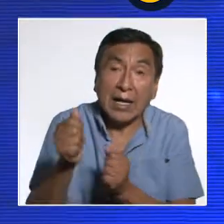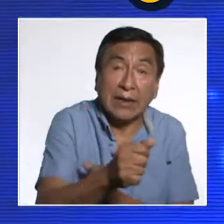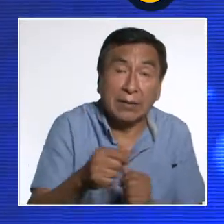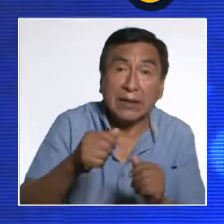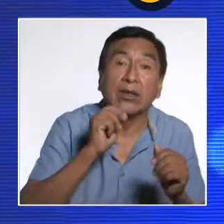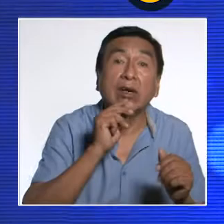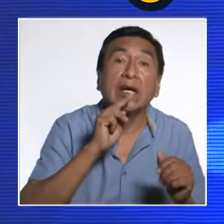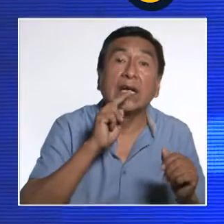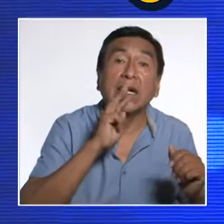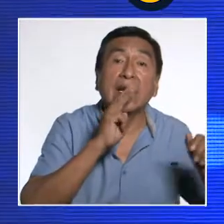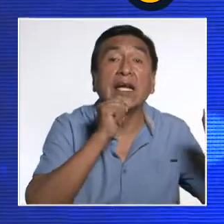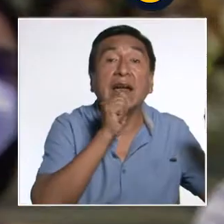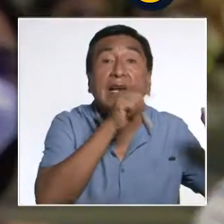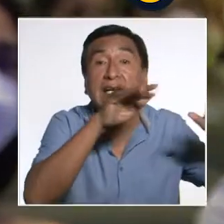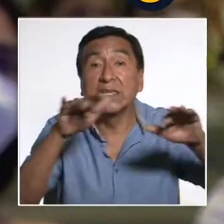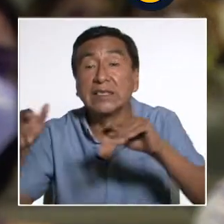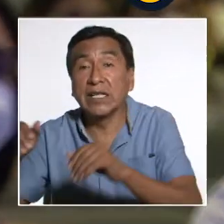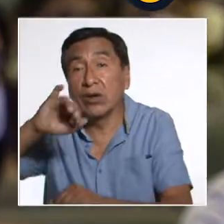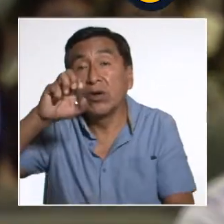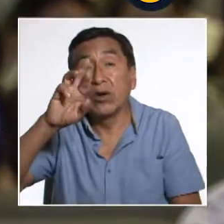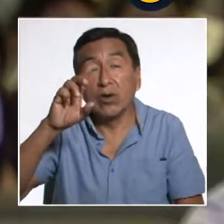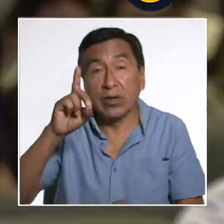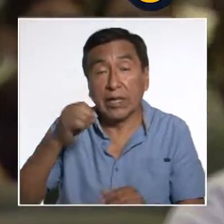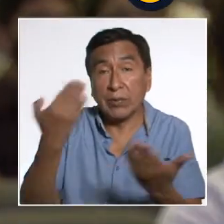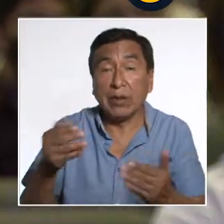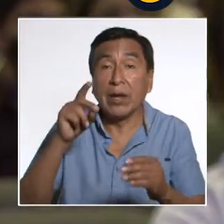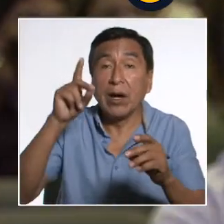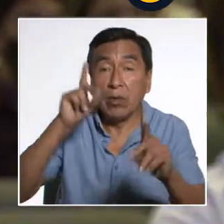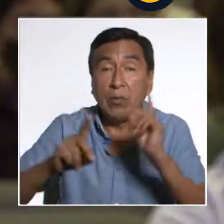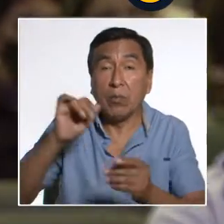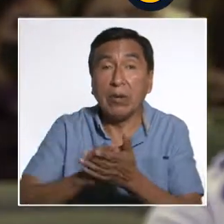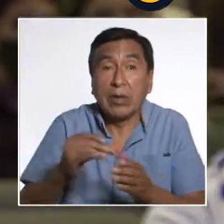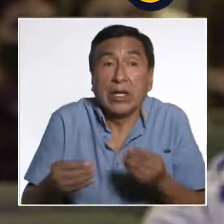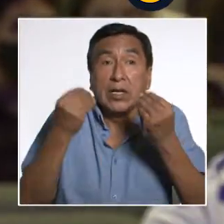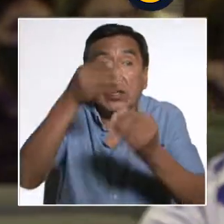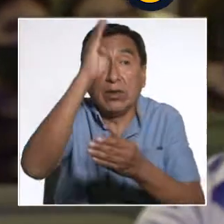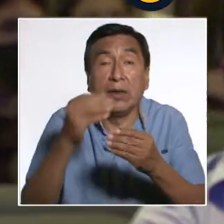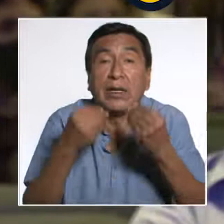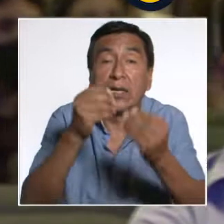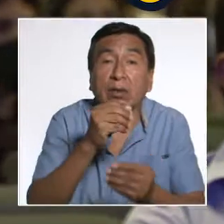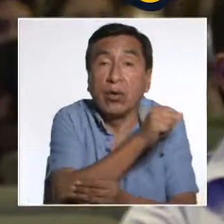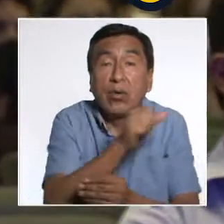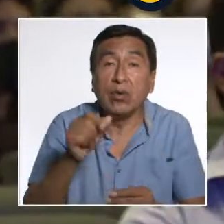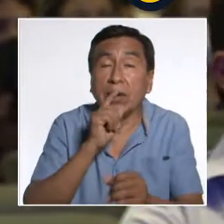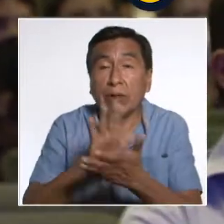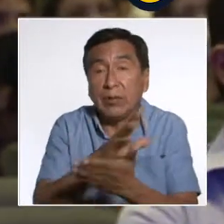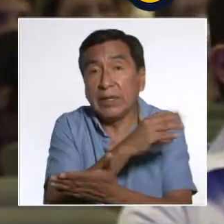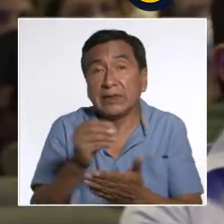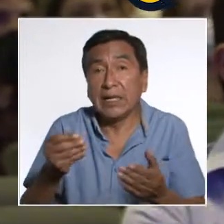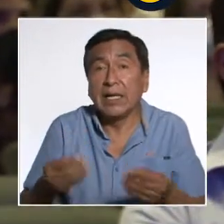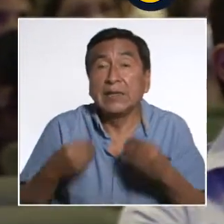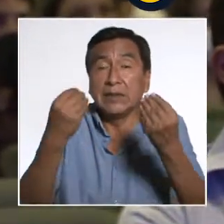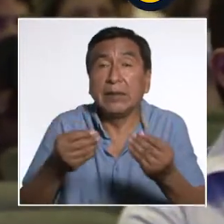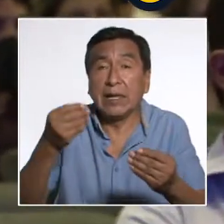iba en pos de una palabra profética de que Dios les había dado una tierra que fluía leche y miel. Venían de